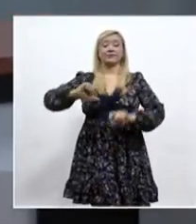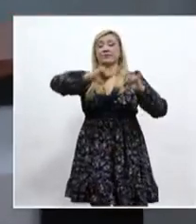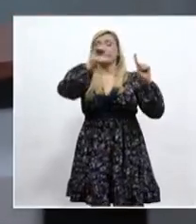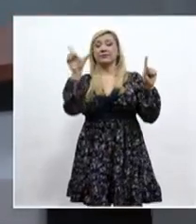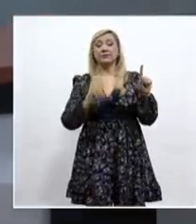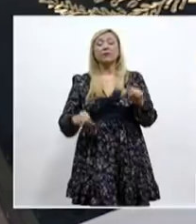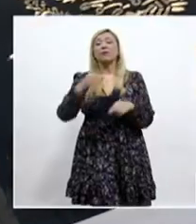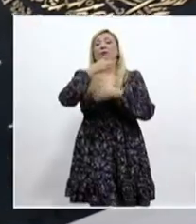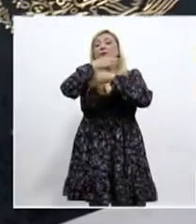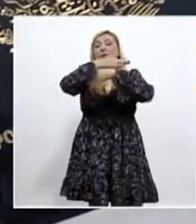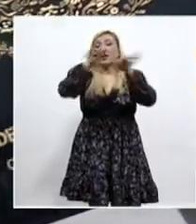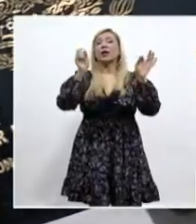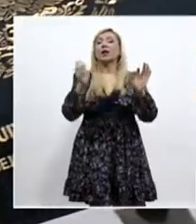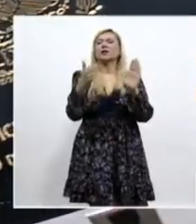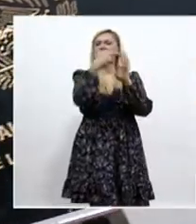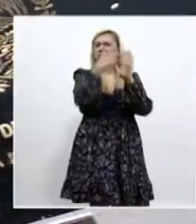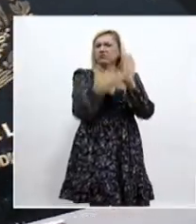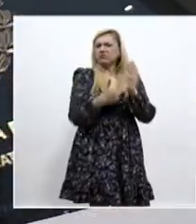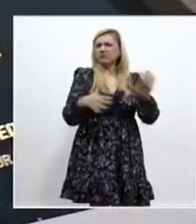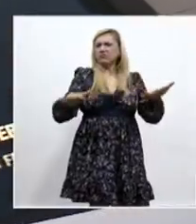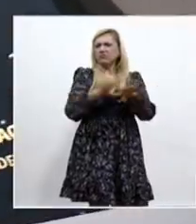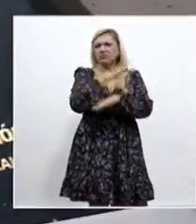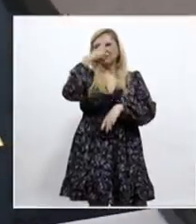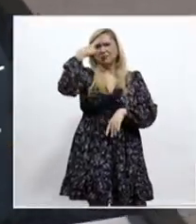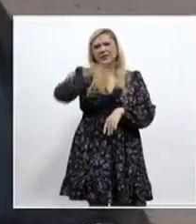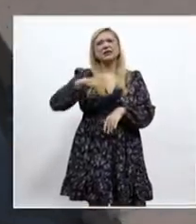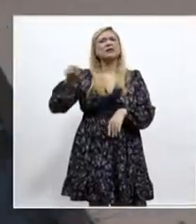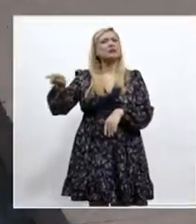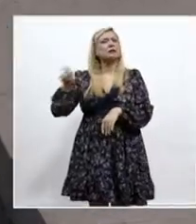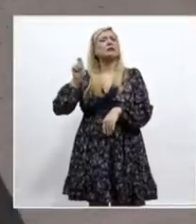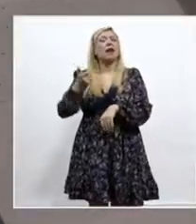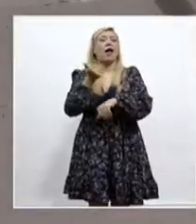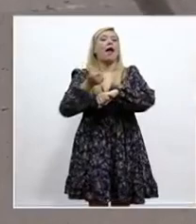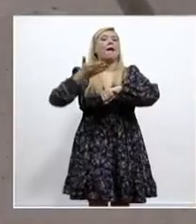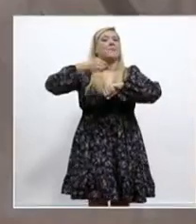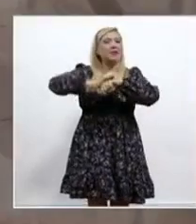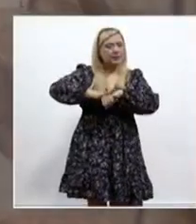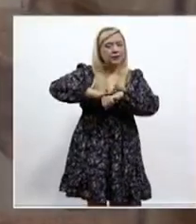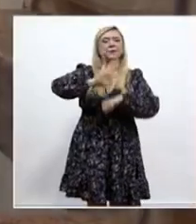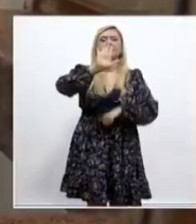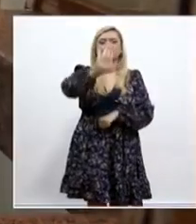y que los 941 órganos jurisdiccionales atienden en promedio